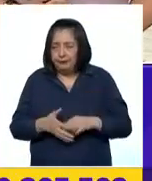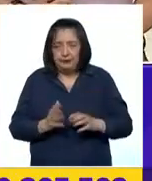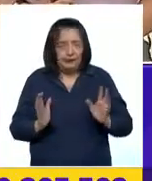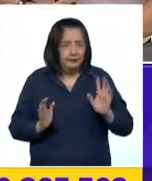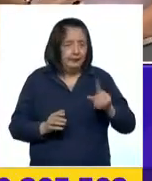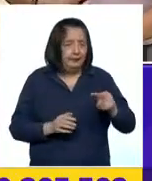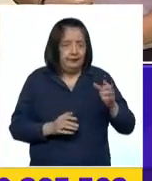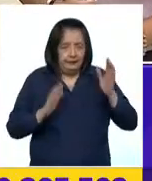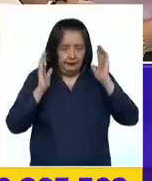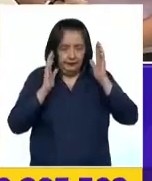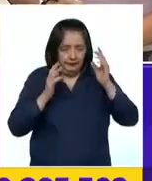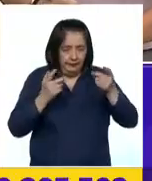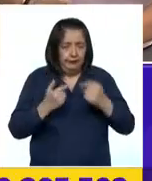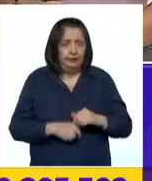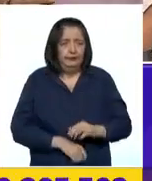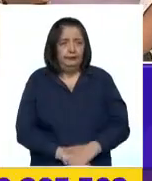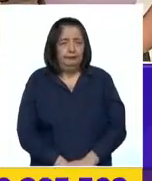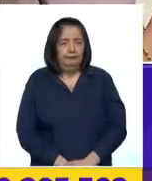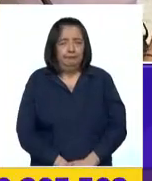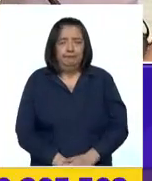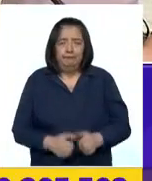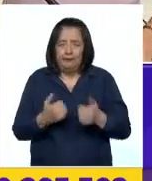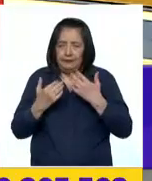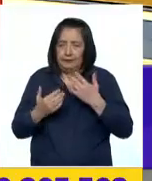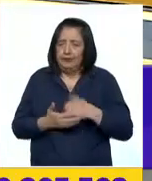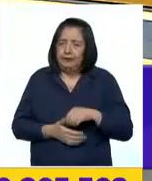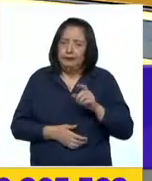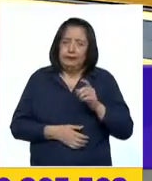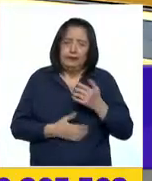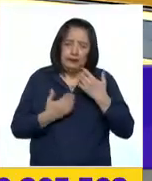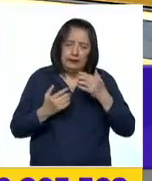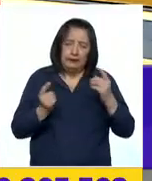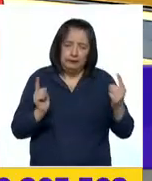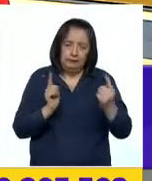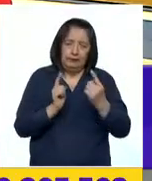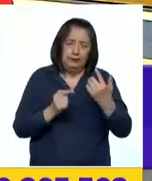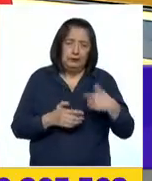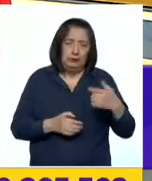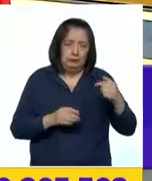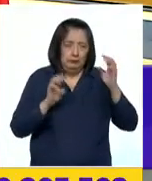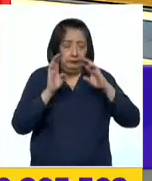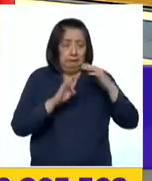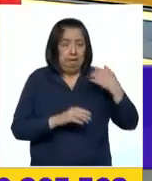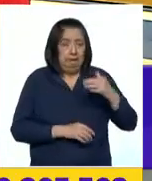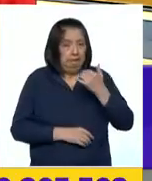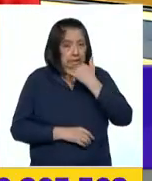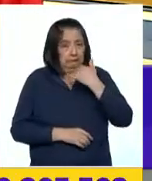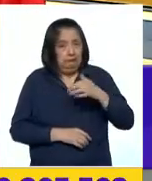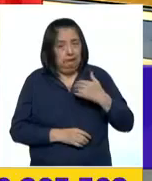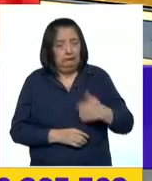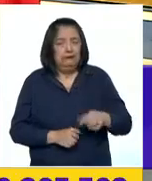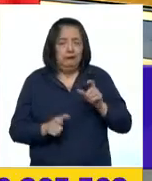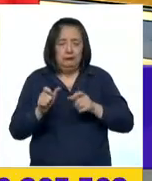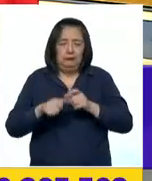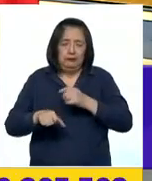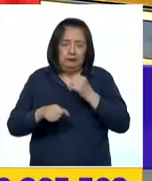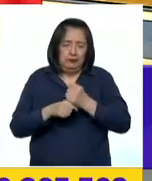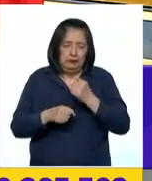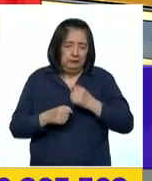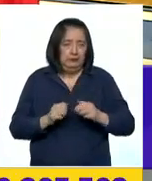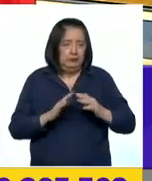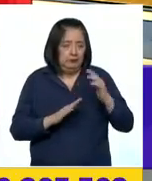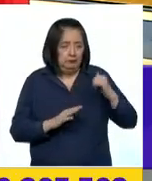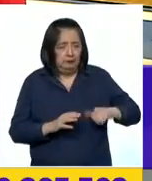el subgerente Tenorio, Lorena. Muchas gracias, señor Tenorio. Gracias por estar con nosotros. Muy preocupados por lo que ha pasado con los fiscalizadores. Y lo que